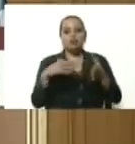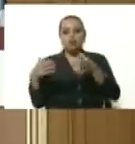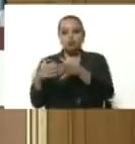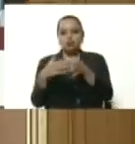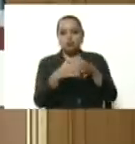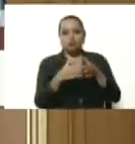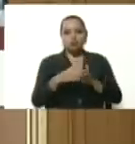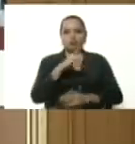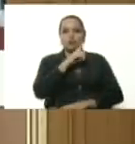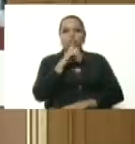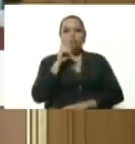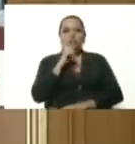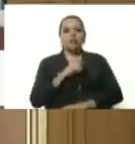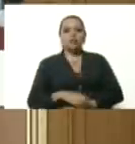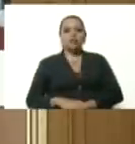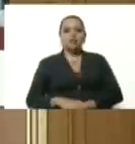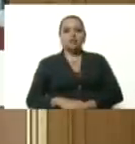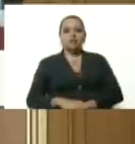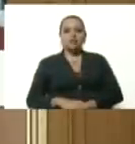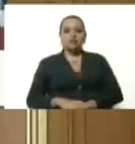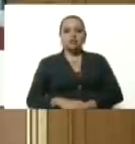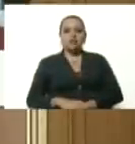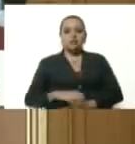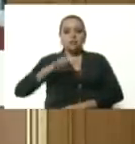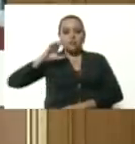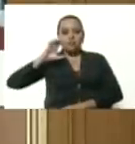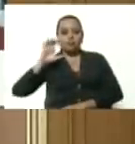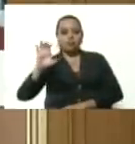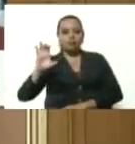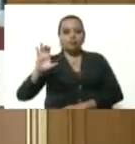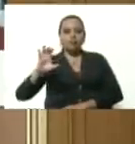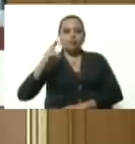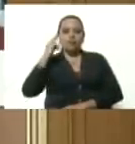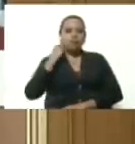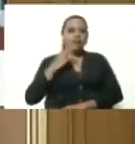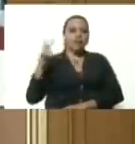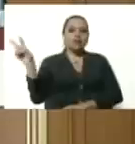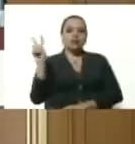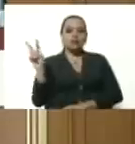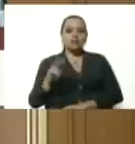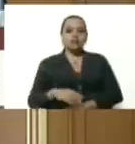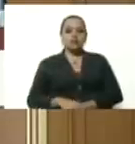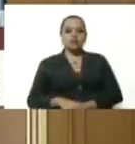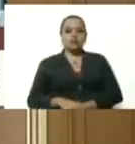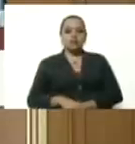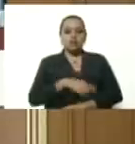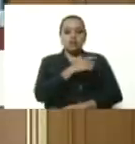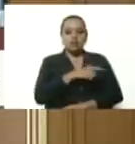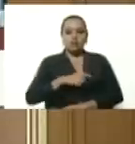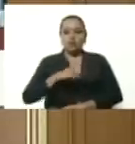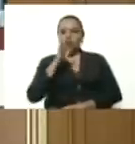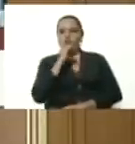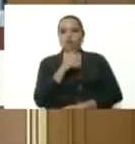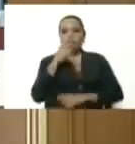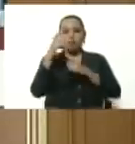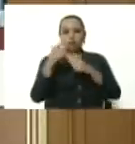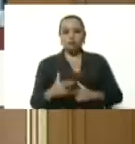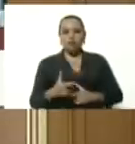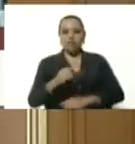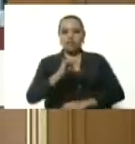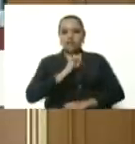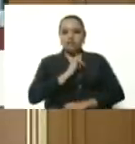que se llama República Bolivariana de Venezuela. Y aquí nadie asume posiciones individuales, sino